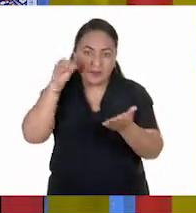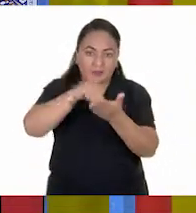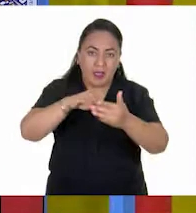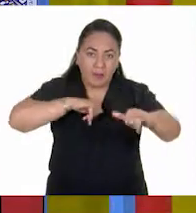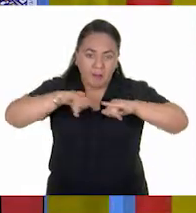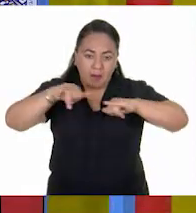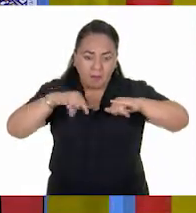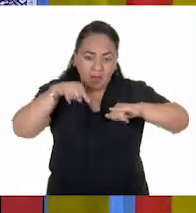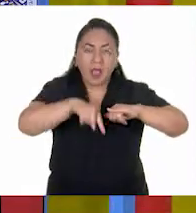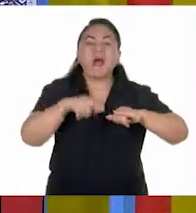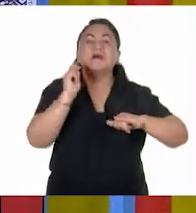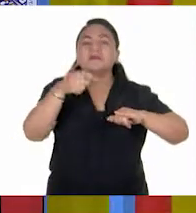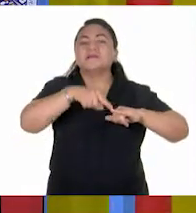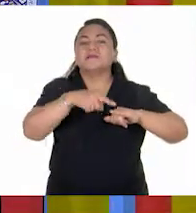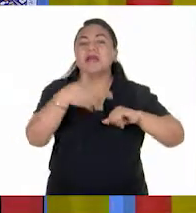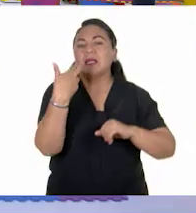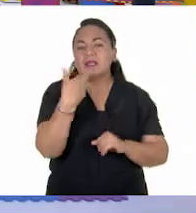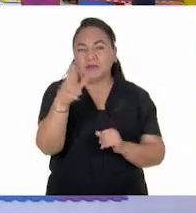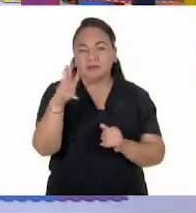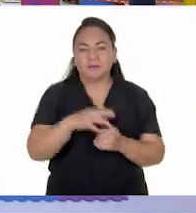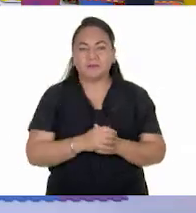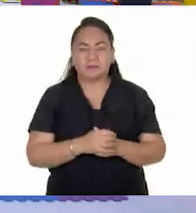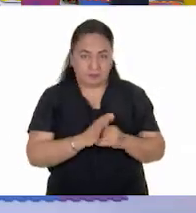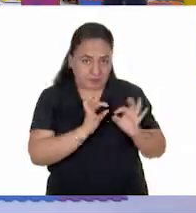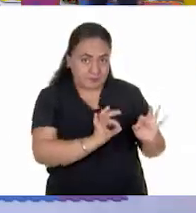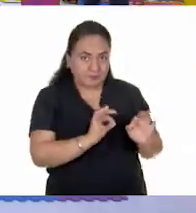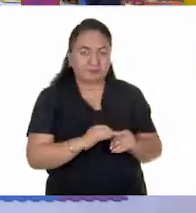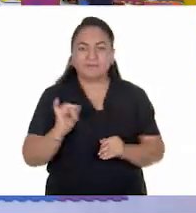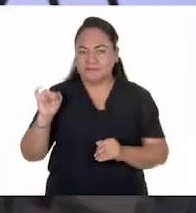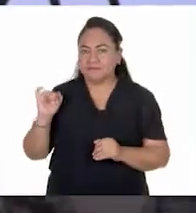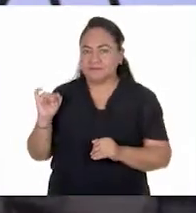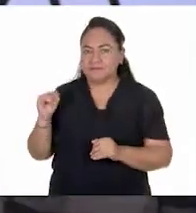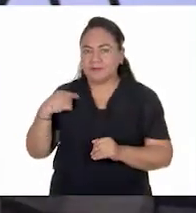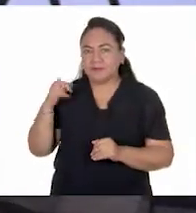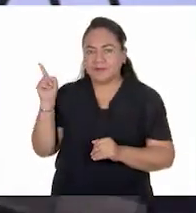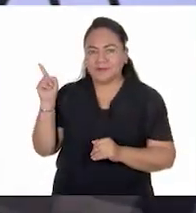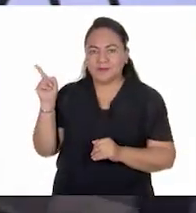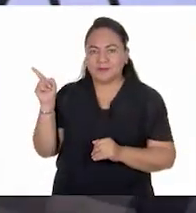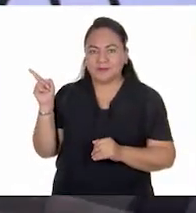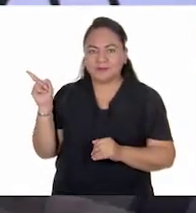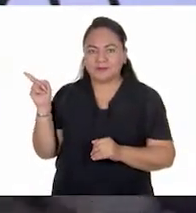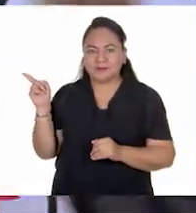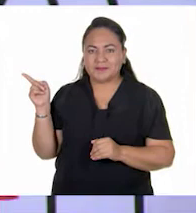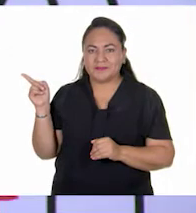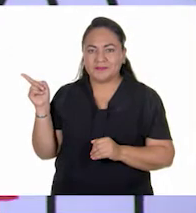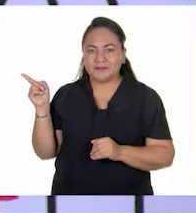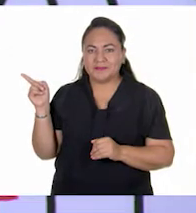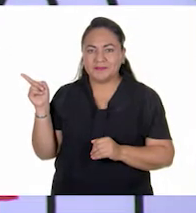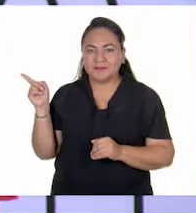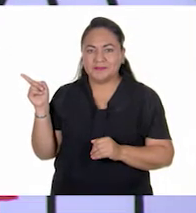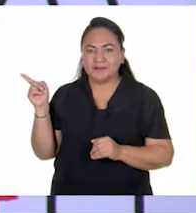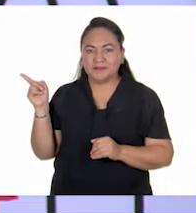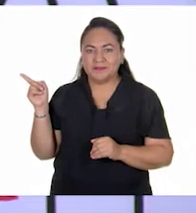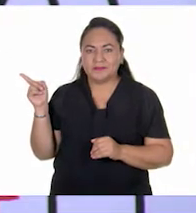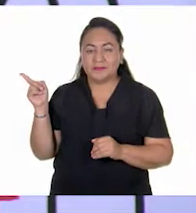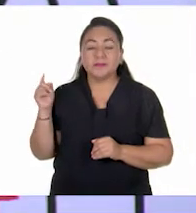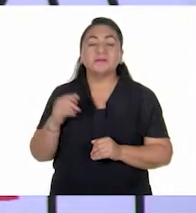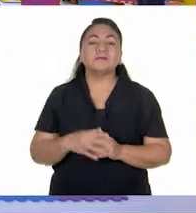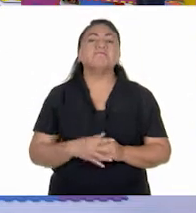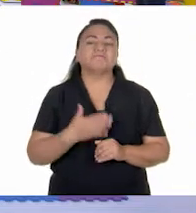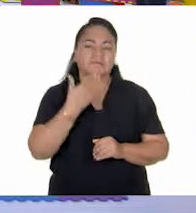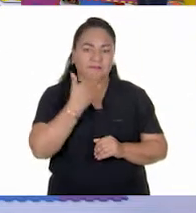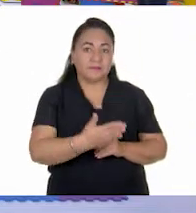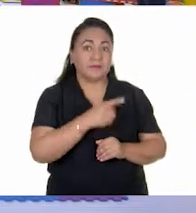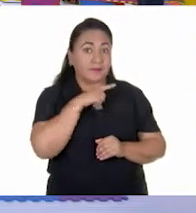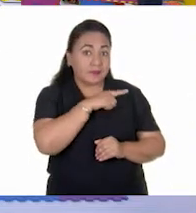croquis un restaurante. ¿Listo, Pili? Listísimo. Aquí lo tengo. Muy bien. Pilar